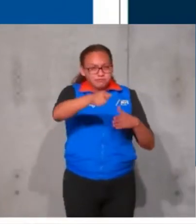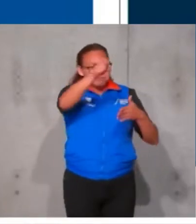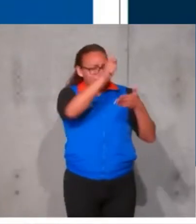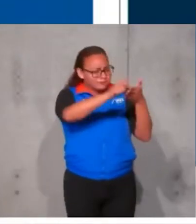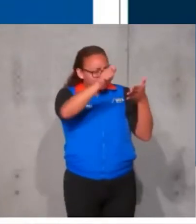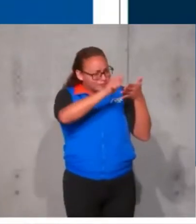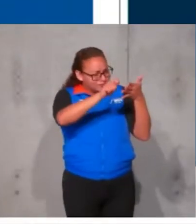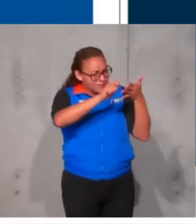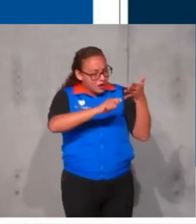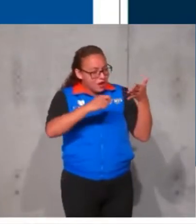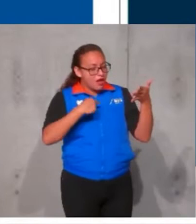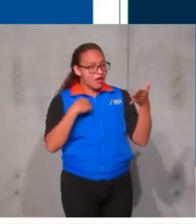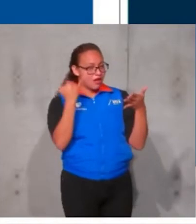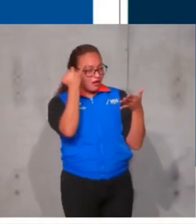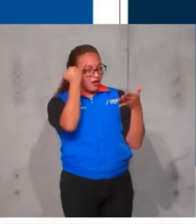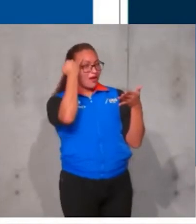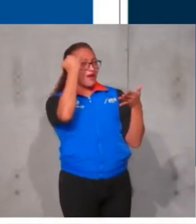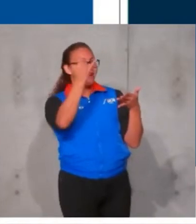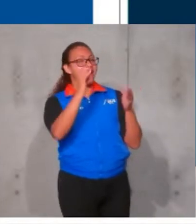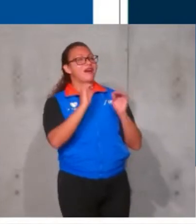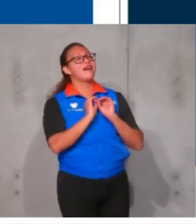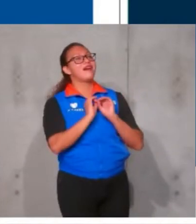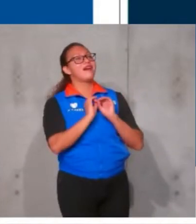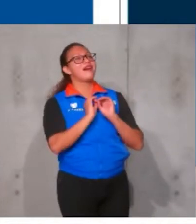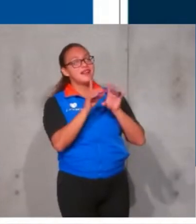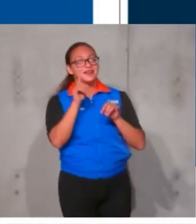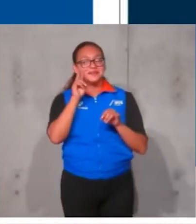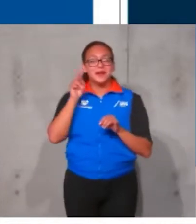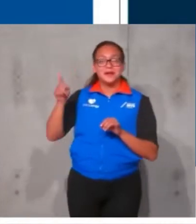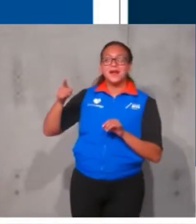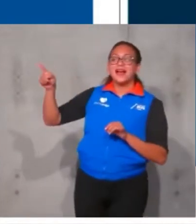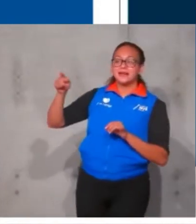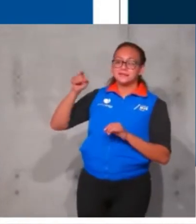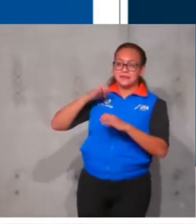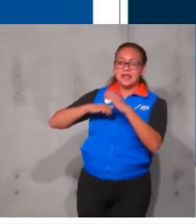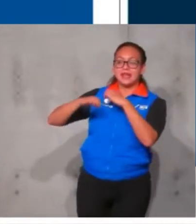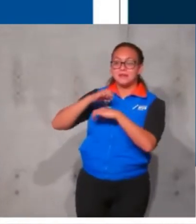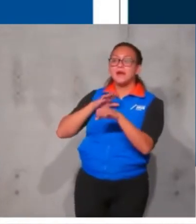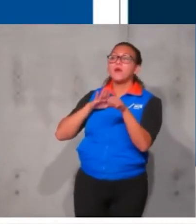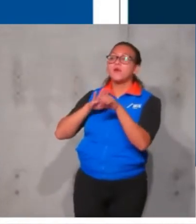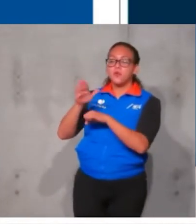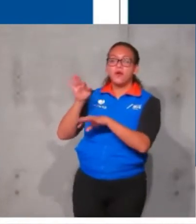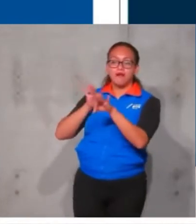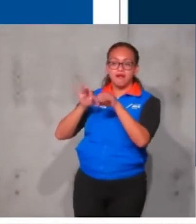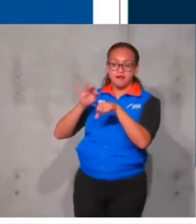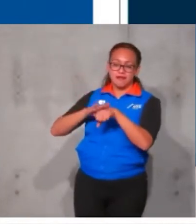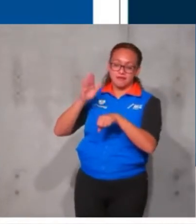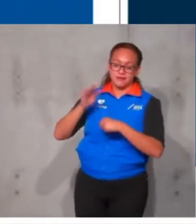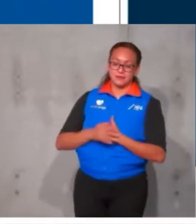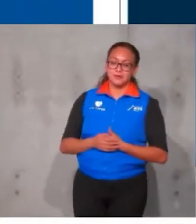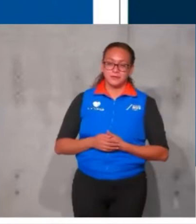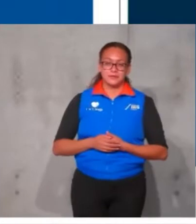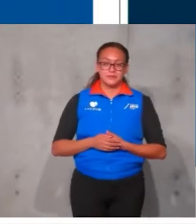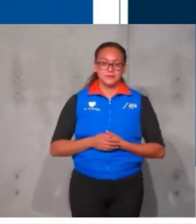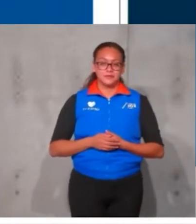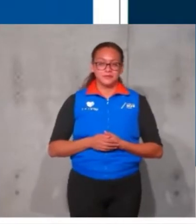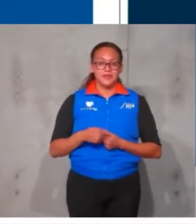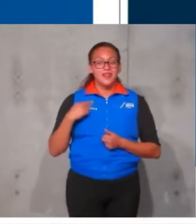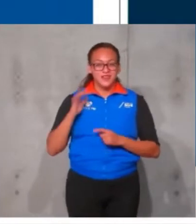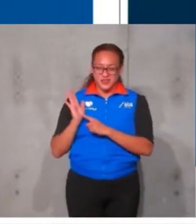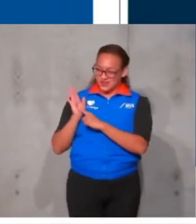todas esas fuentes de información me van dando una idea de cuáles son la relevancia para mi sector.